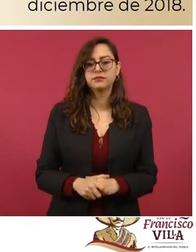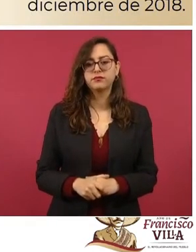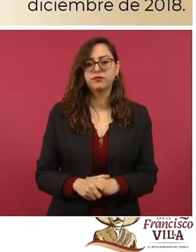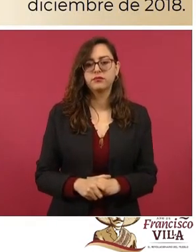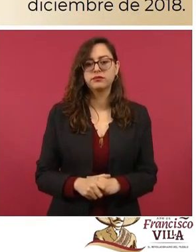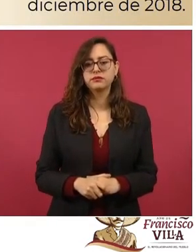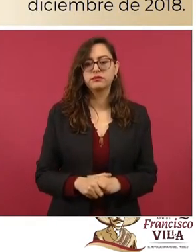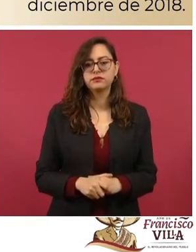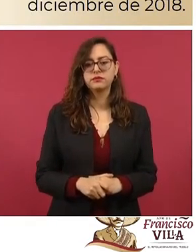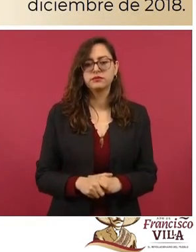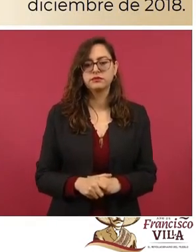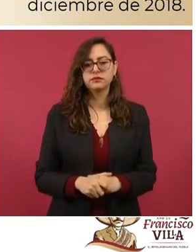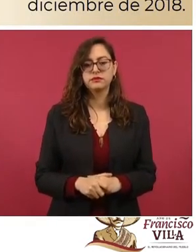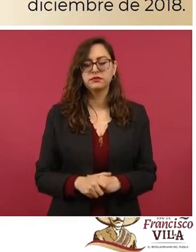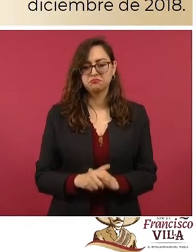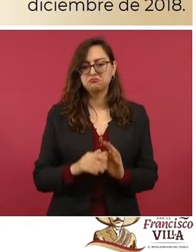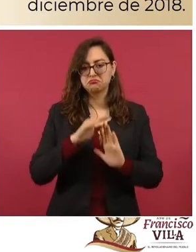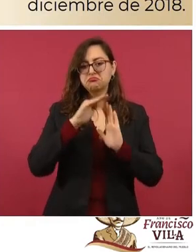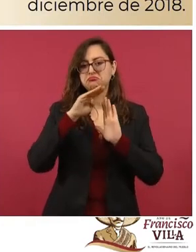Síguele.